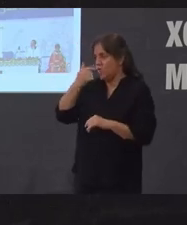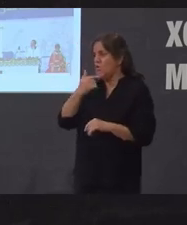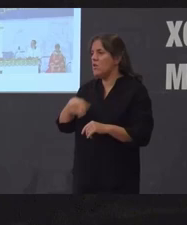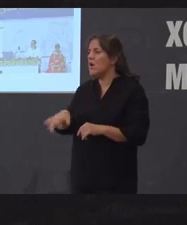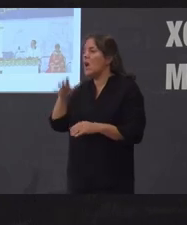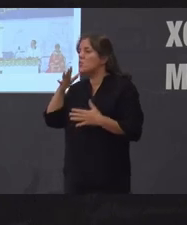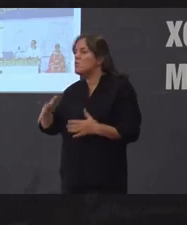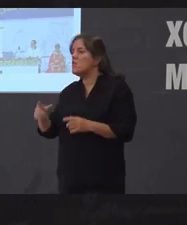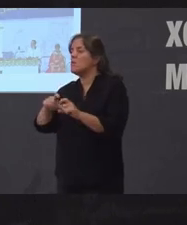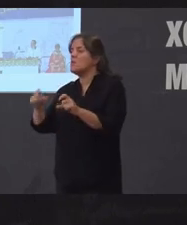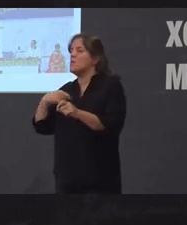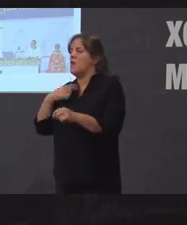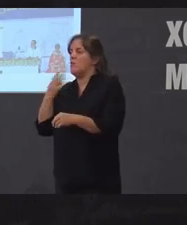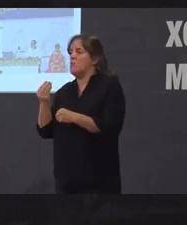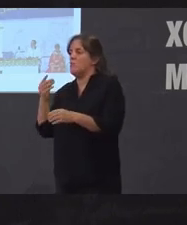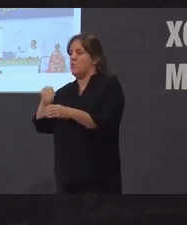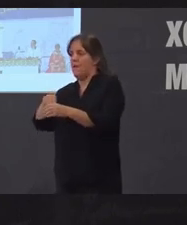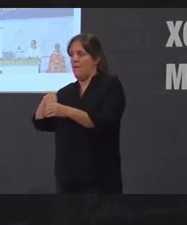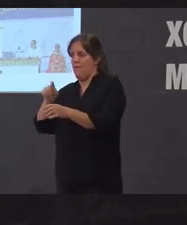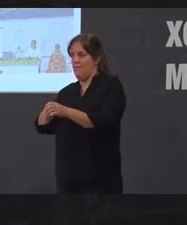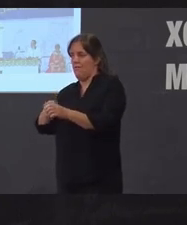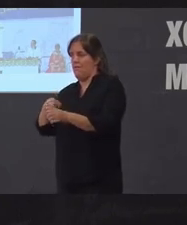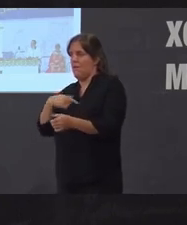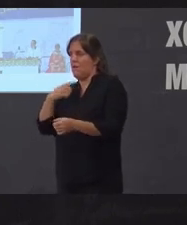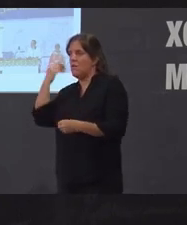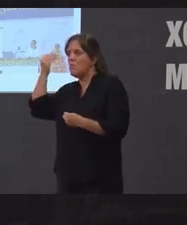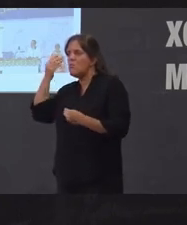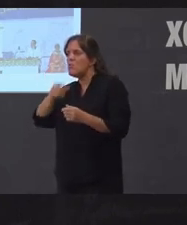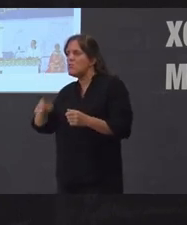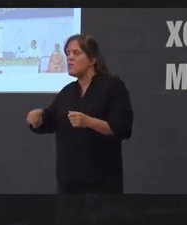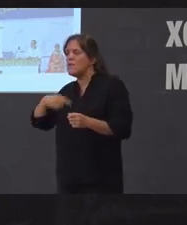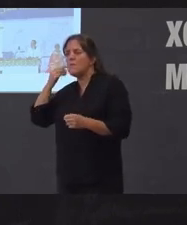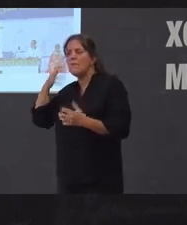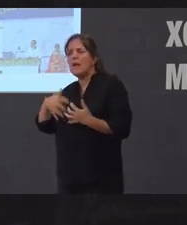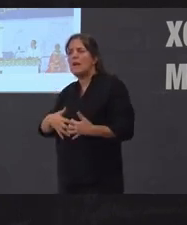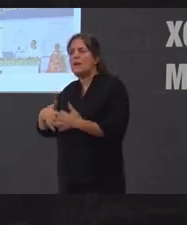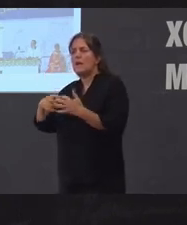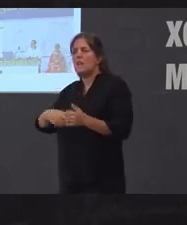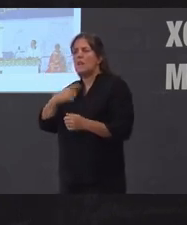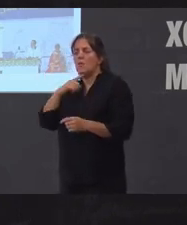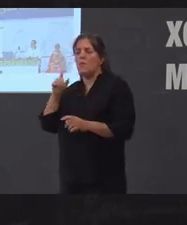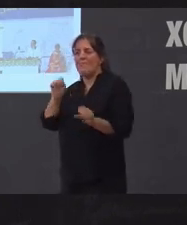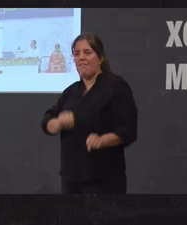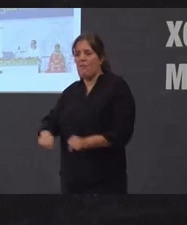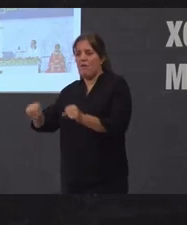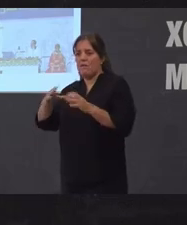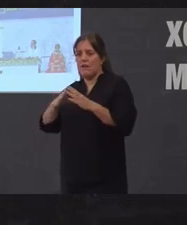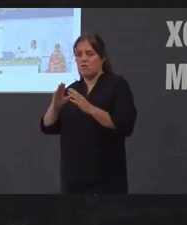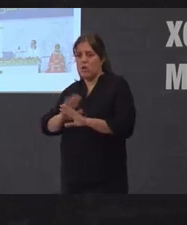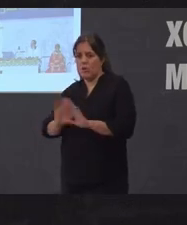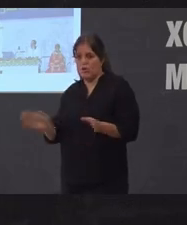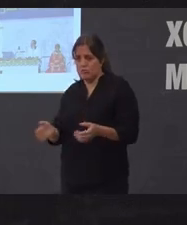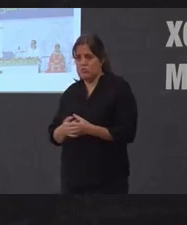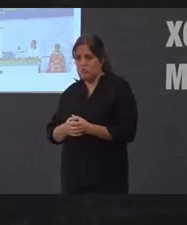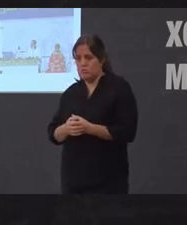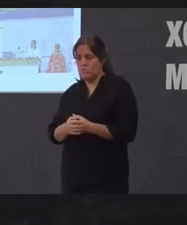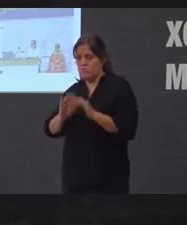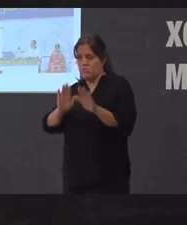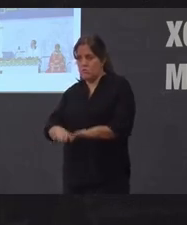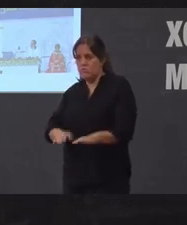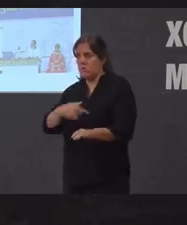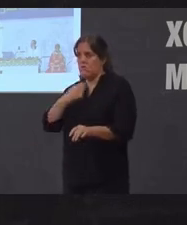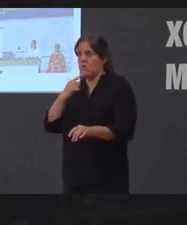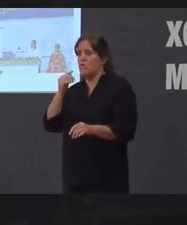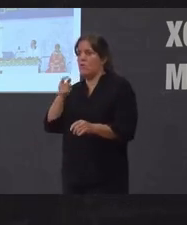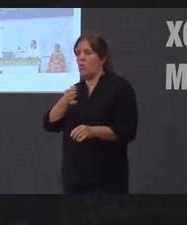moita xente. Moita xente segue pensando que, en realidad, a Guerra Civil foi para defender os católicos. Vale? Foi un discurso